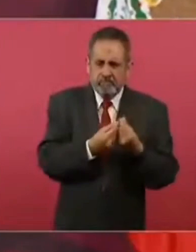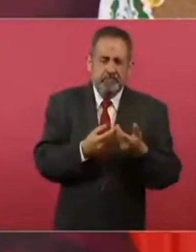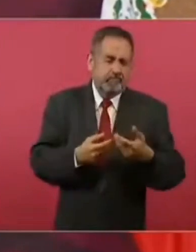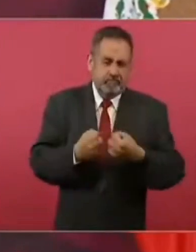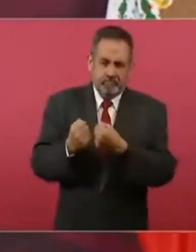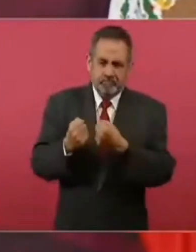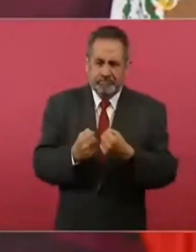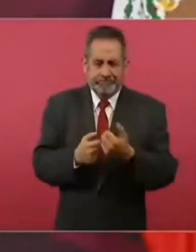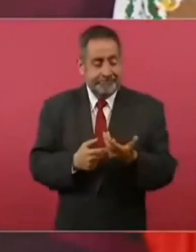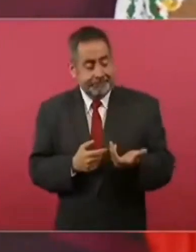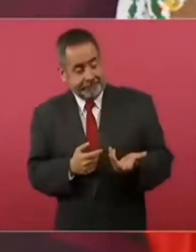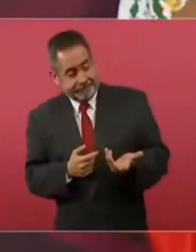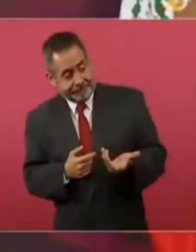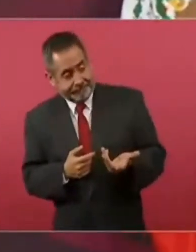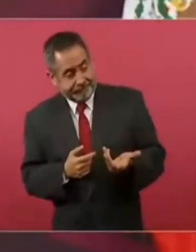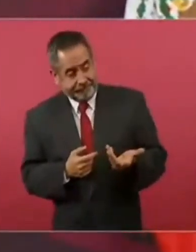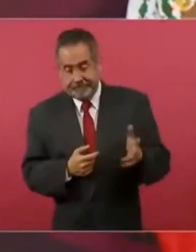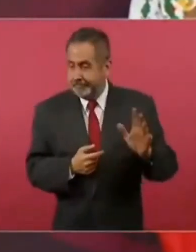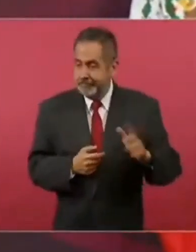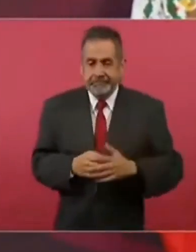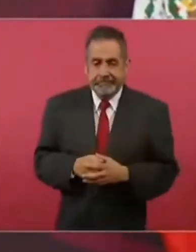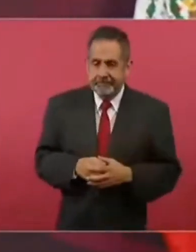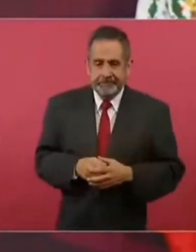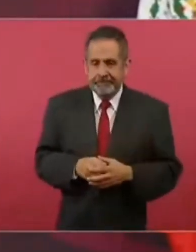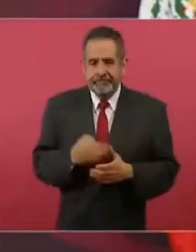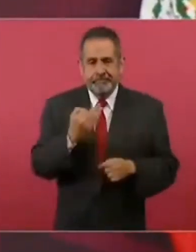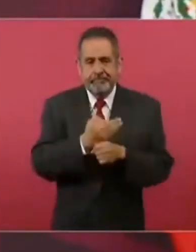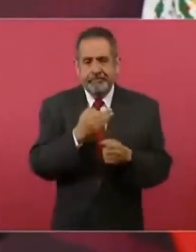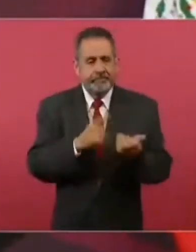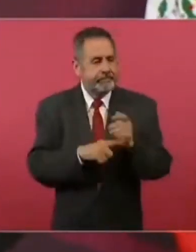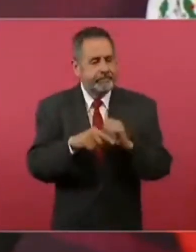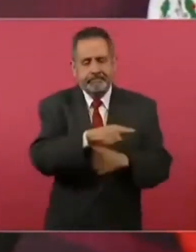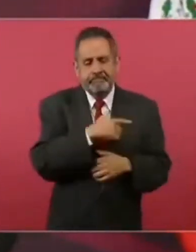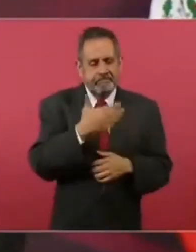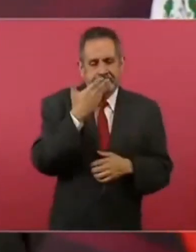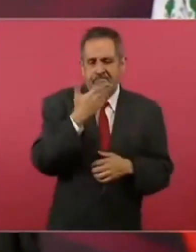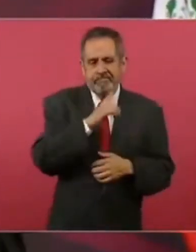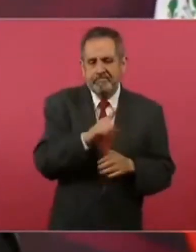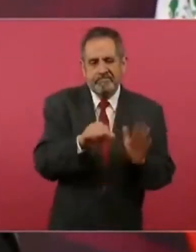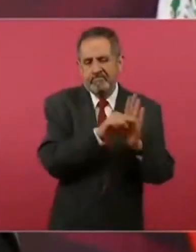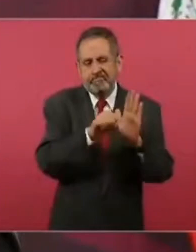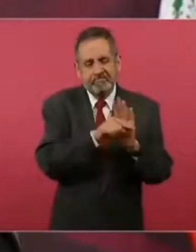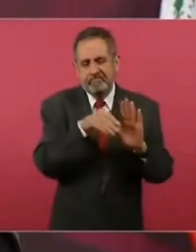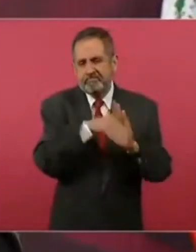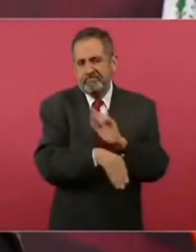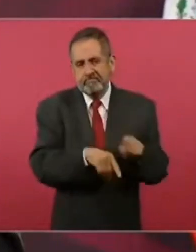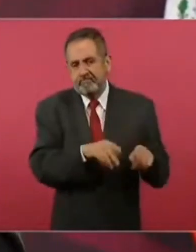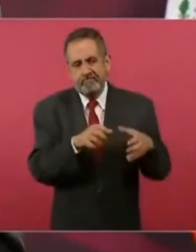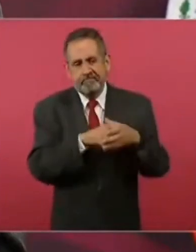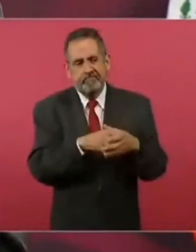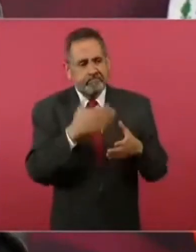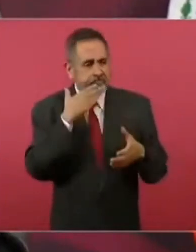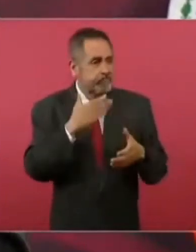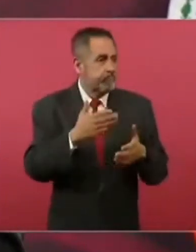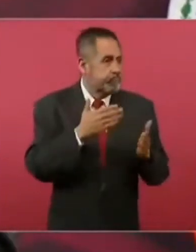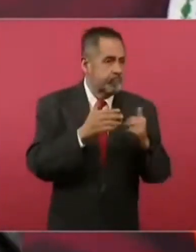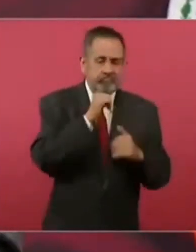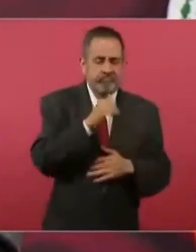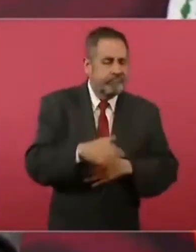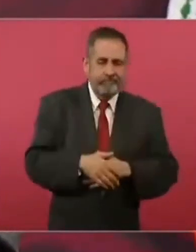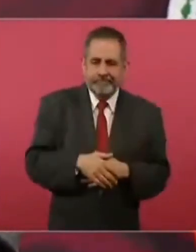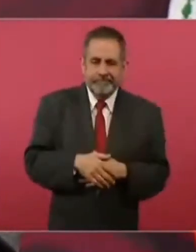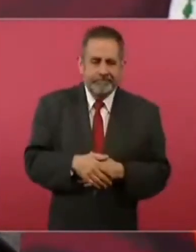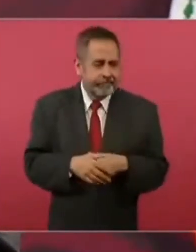Nada más que ya en condiciones muy desfavorables para ellos. Por eso hablo de que